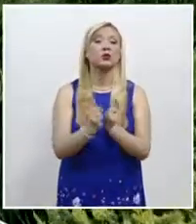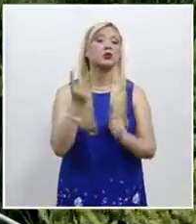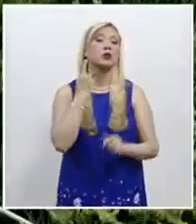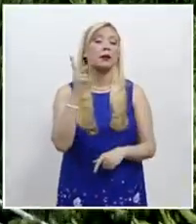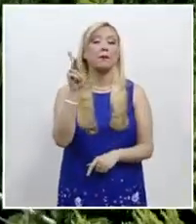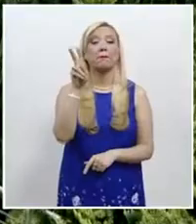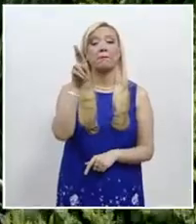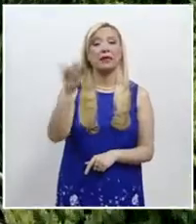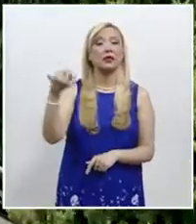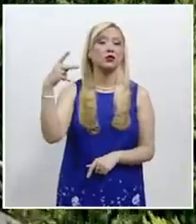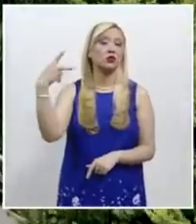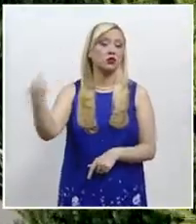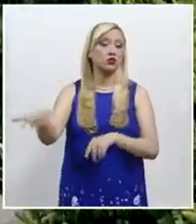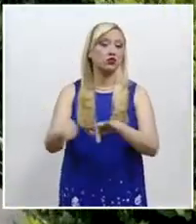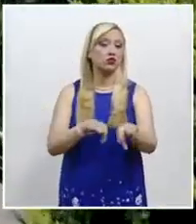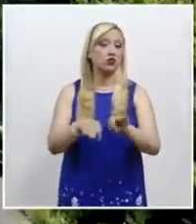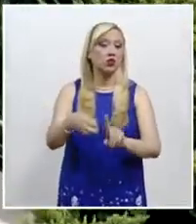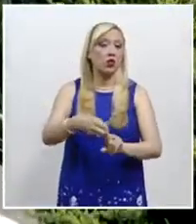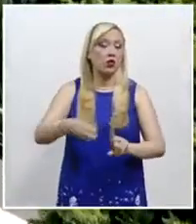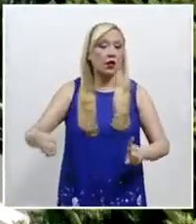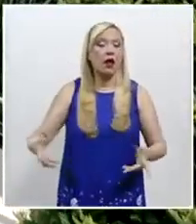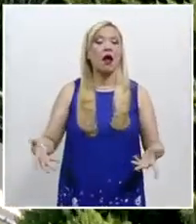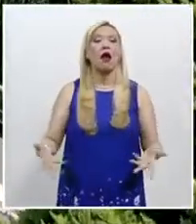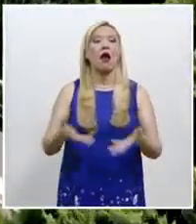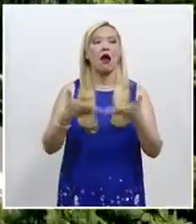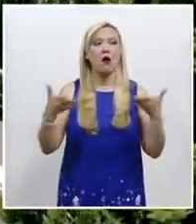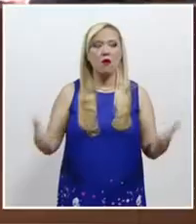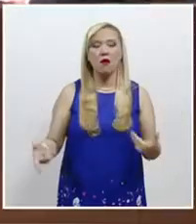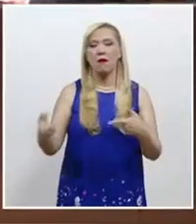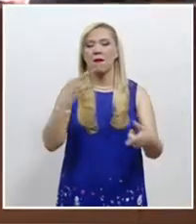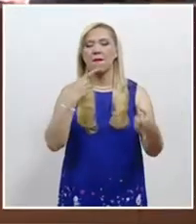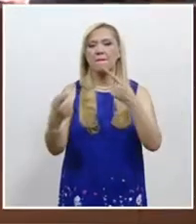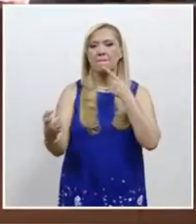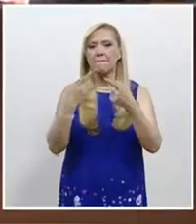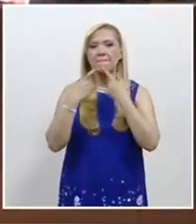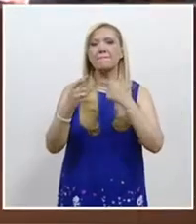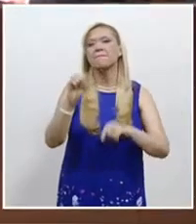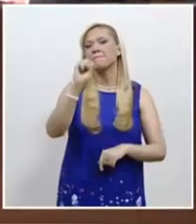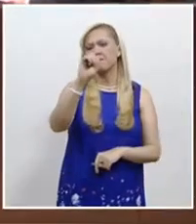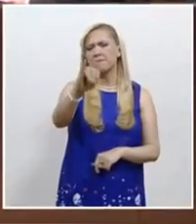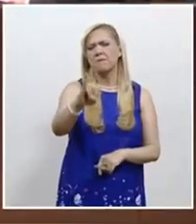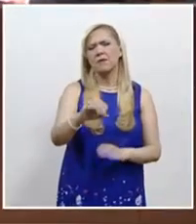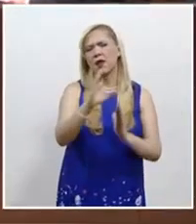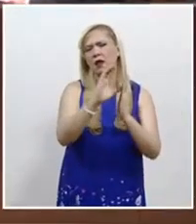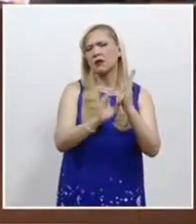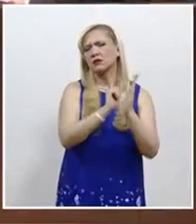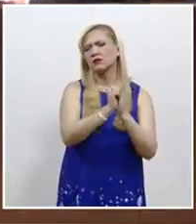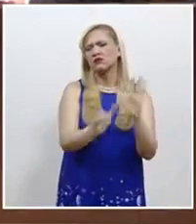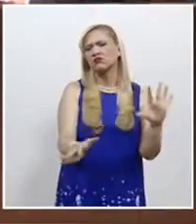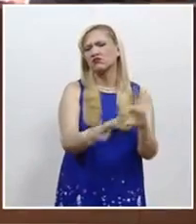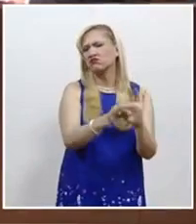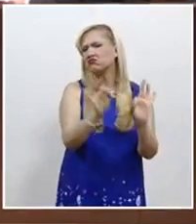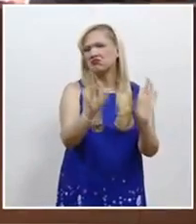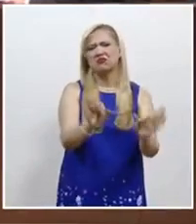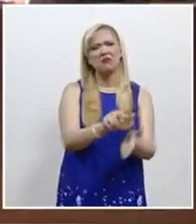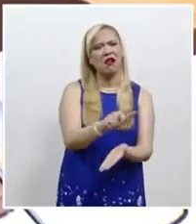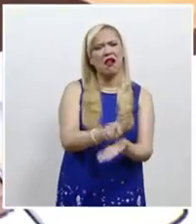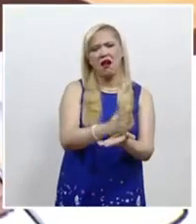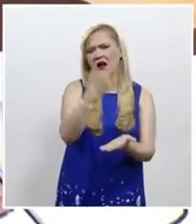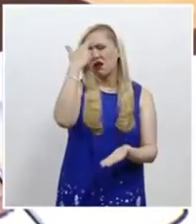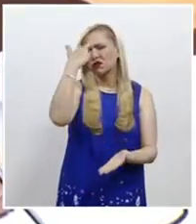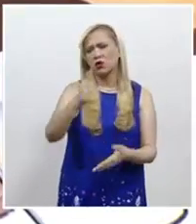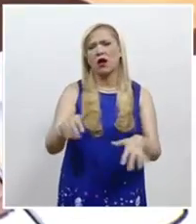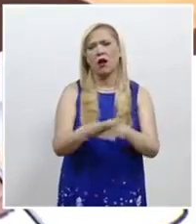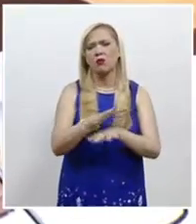La Sala Superior del Tribunal Electoral del Poder Judicial de la Federación determinó que son constitucionales y legales las modificaciones